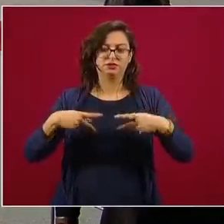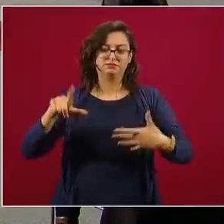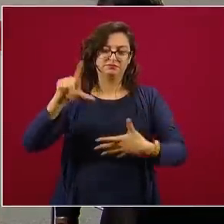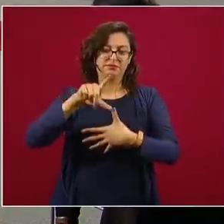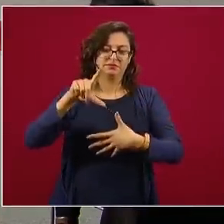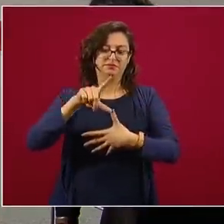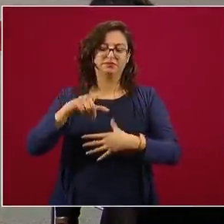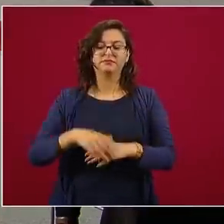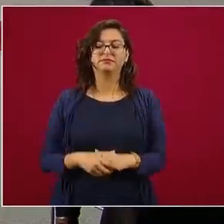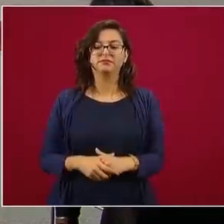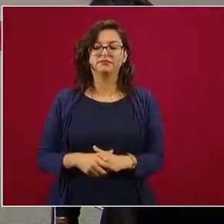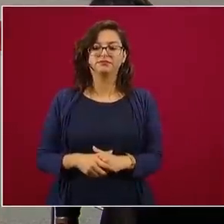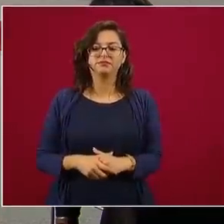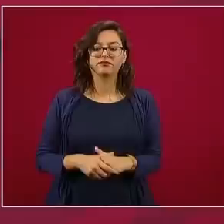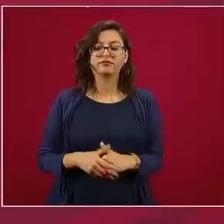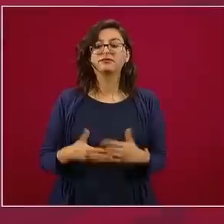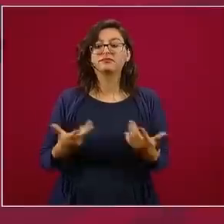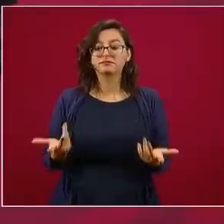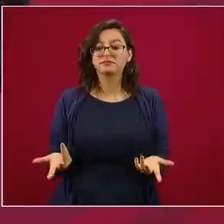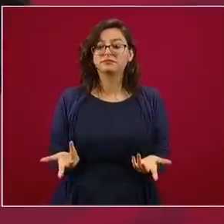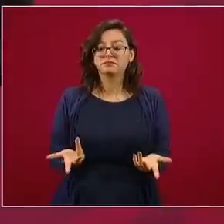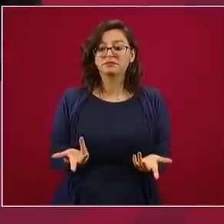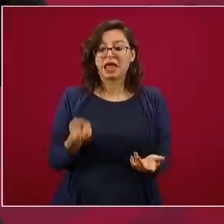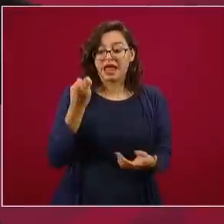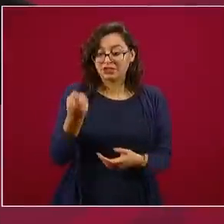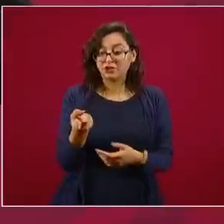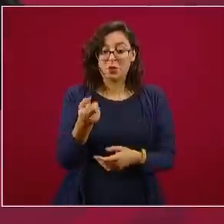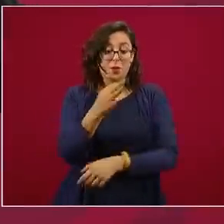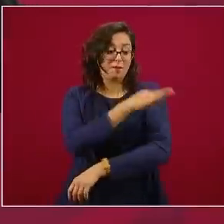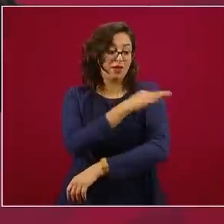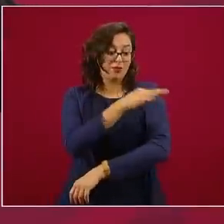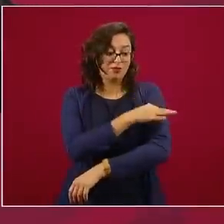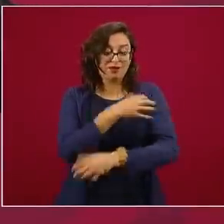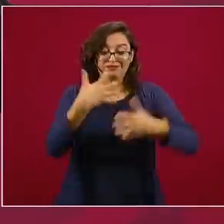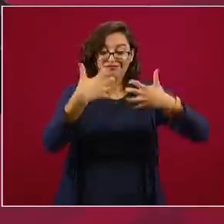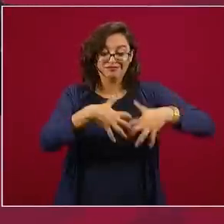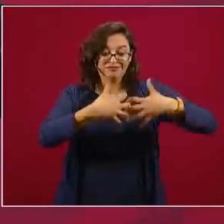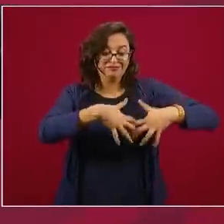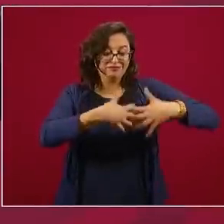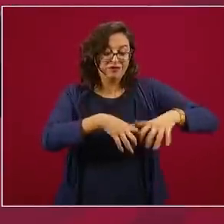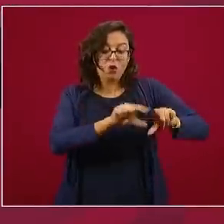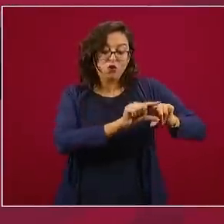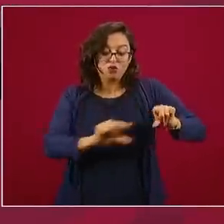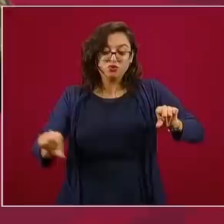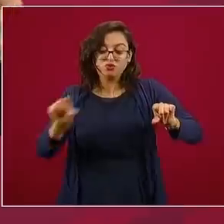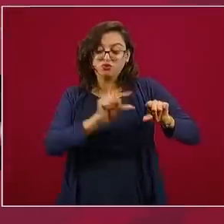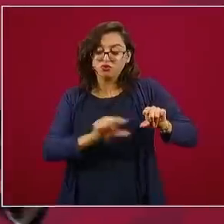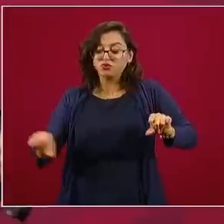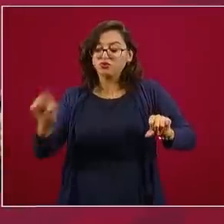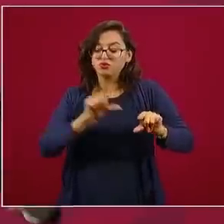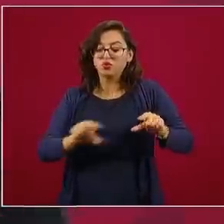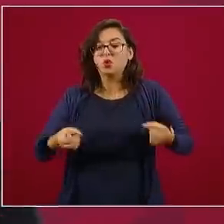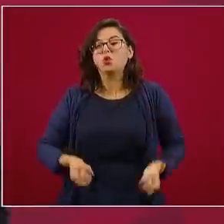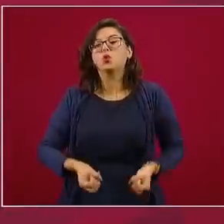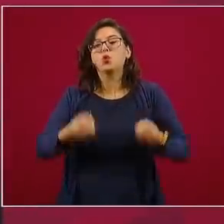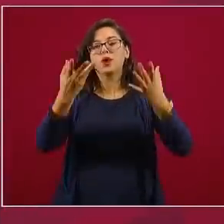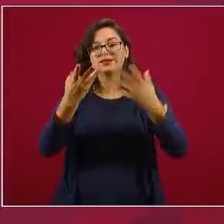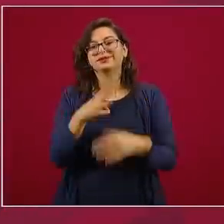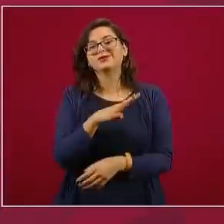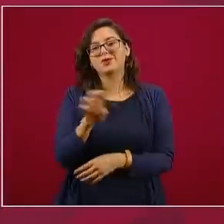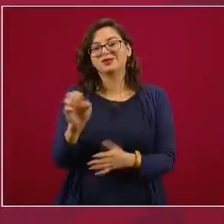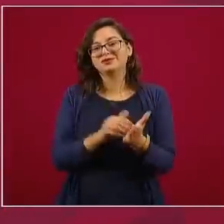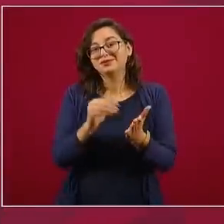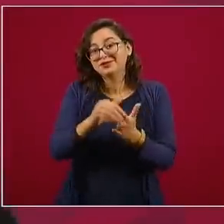¿Cuál es la perspectiva? 400 millones. Entonces ya te da una idea de en qué estamos. Es una iniciativa para que puedan participar